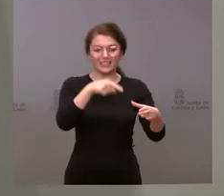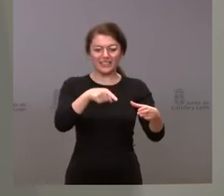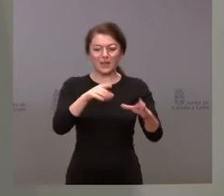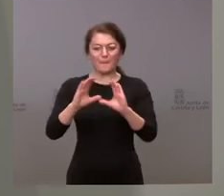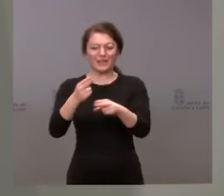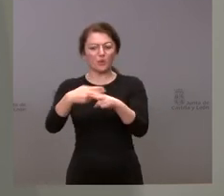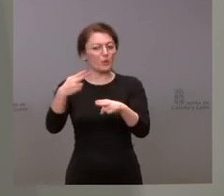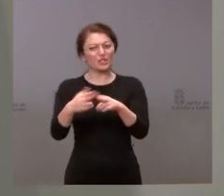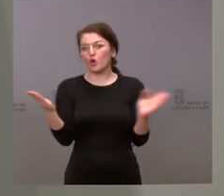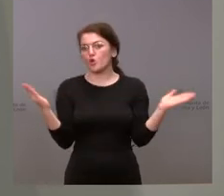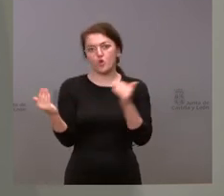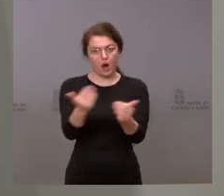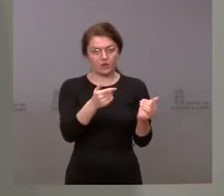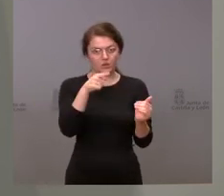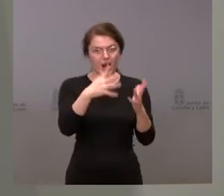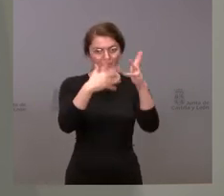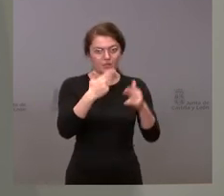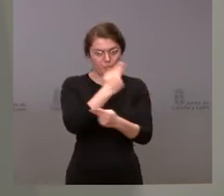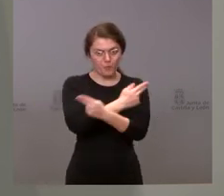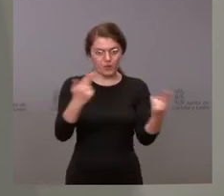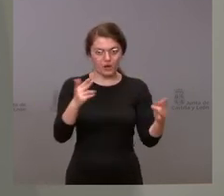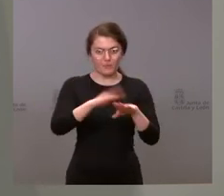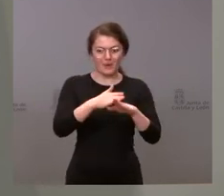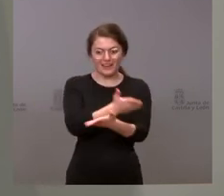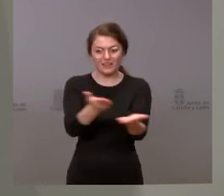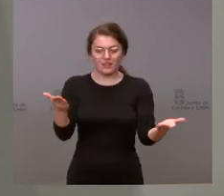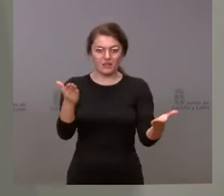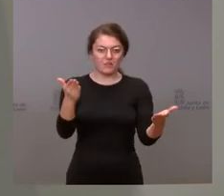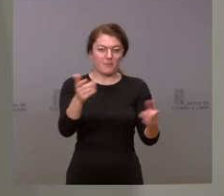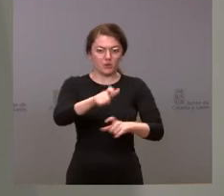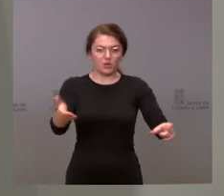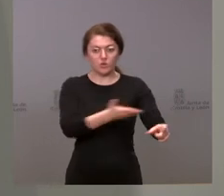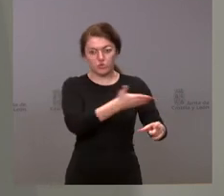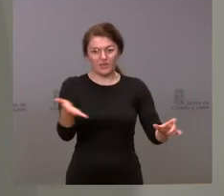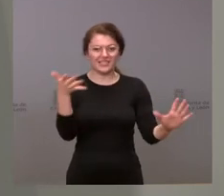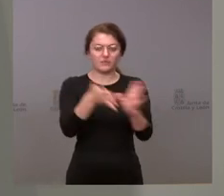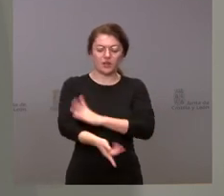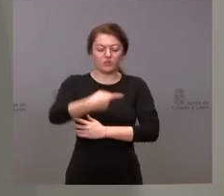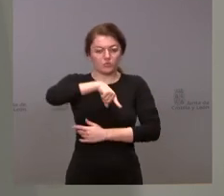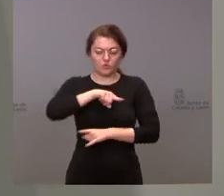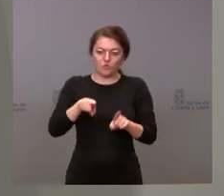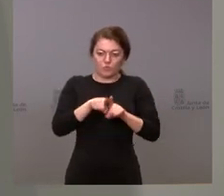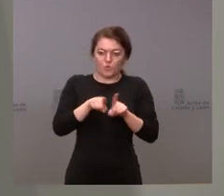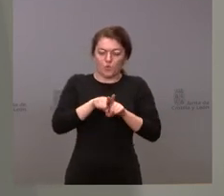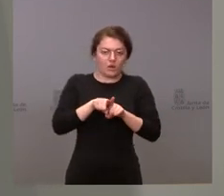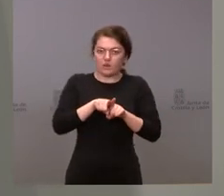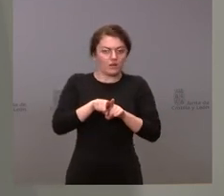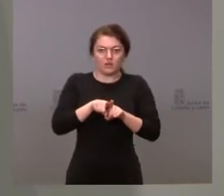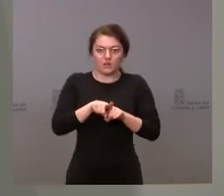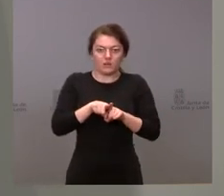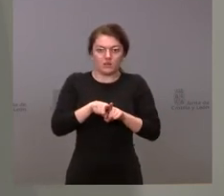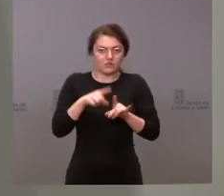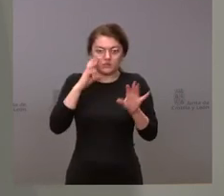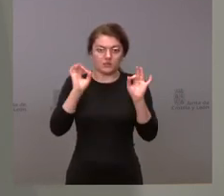y por tanto aquí en nuestras misiones el tener esta posición y más en este momento que comprenderán ustedes que el